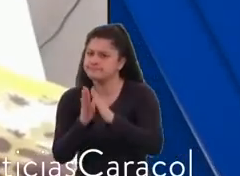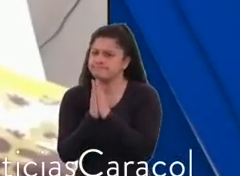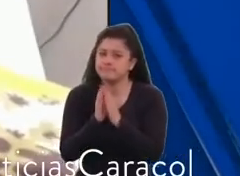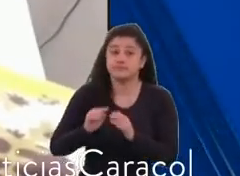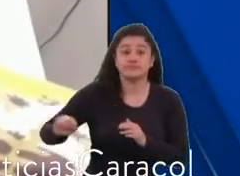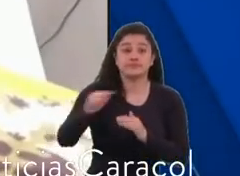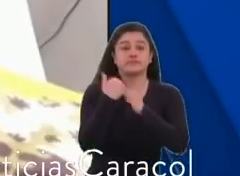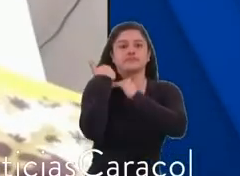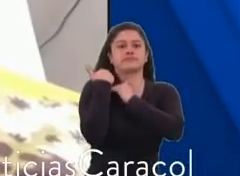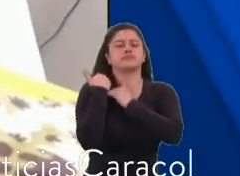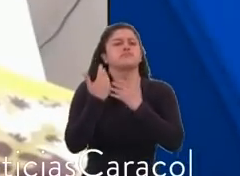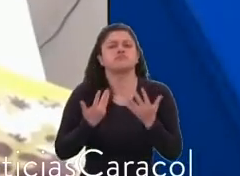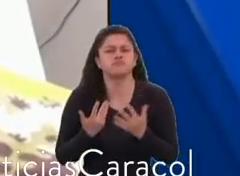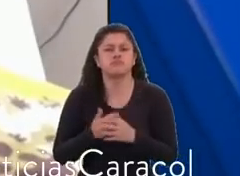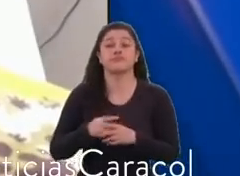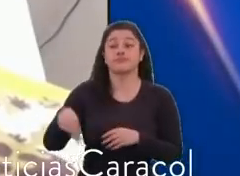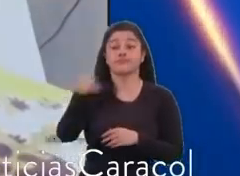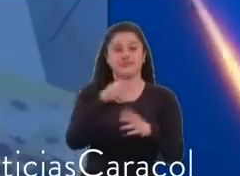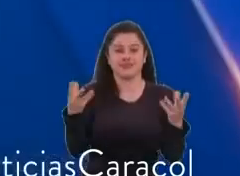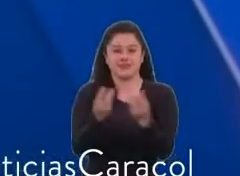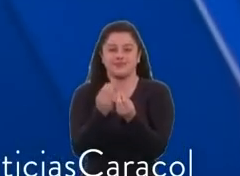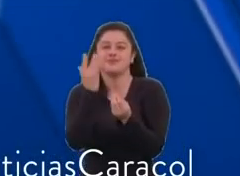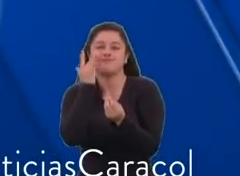encuentra en emergencia. Y es que